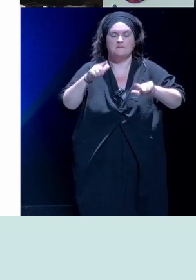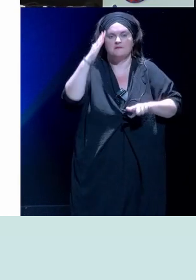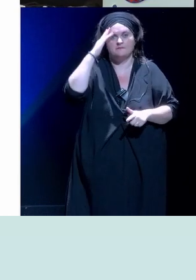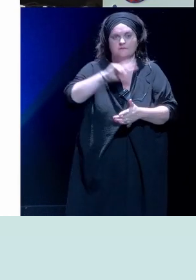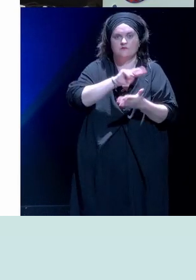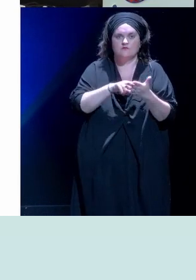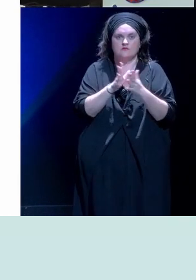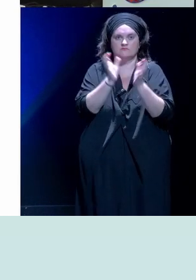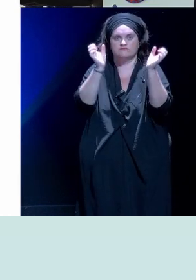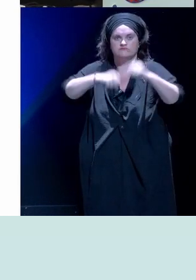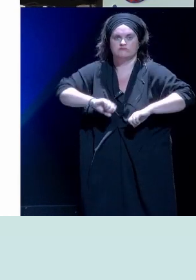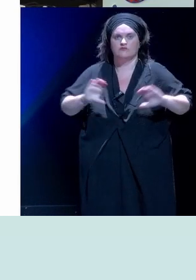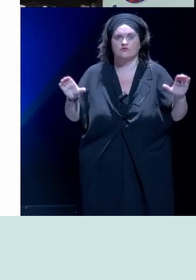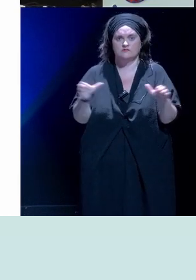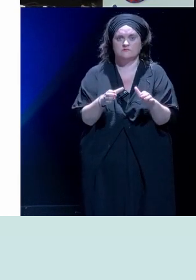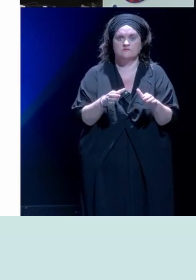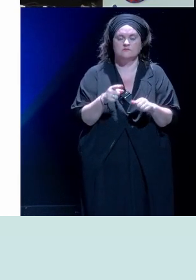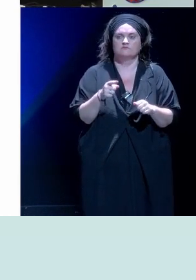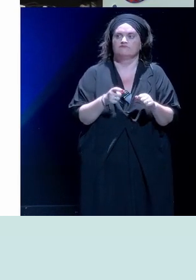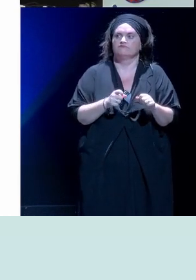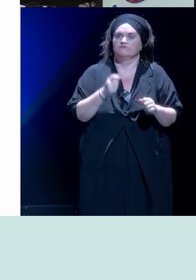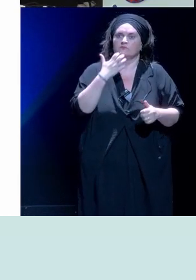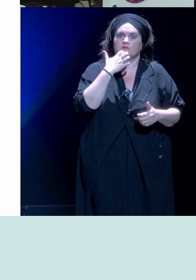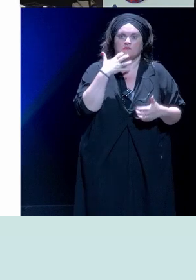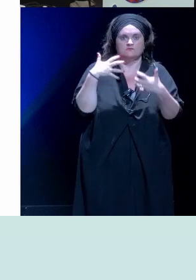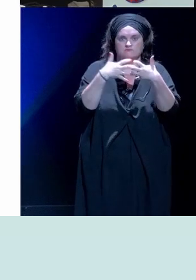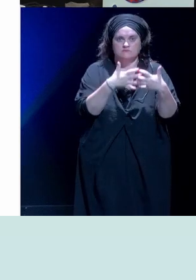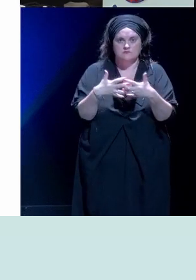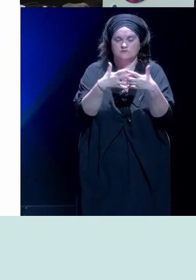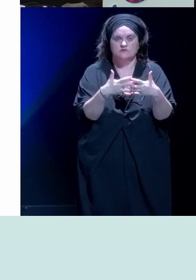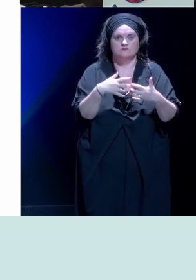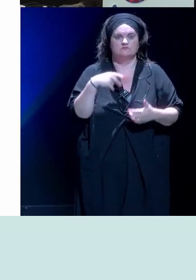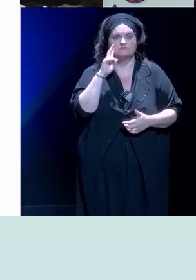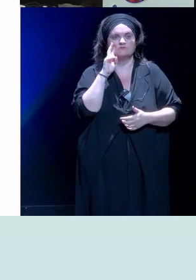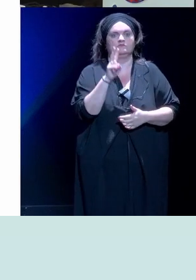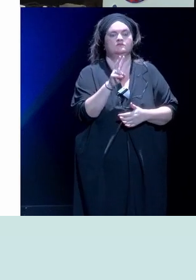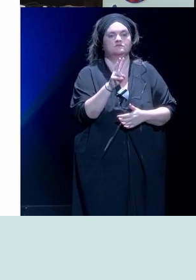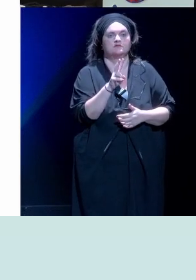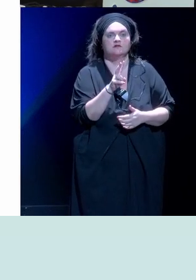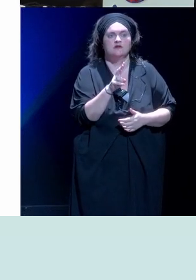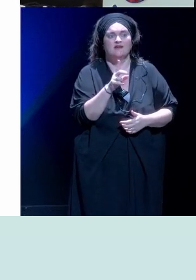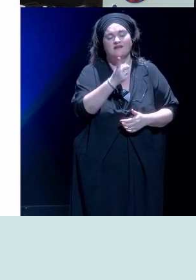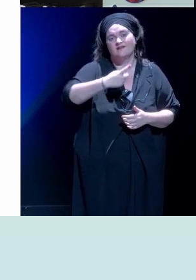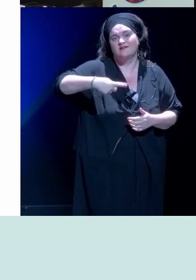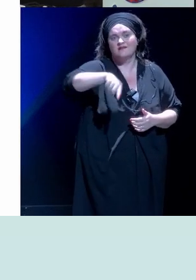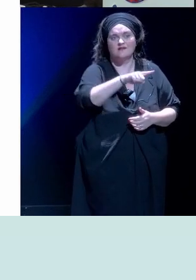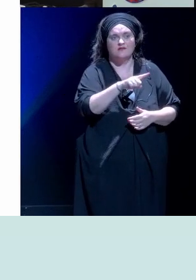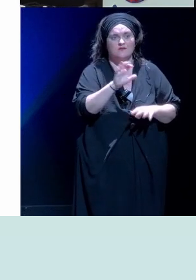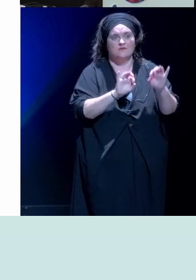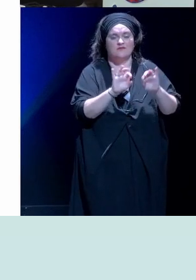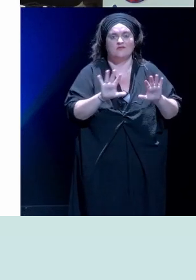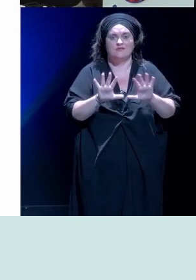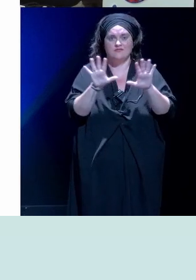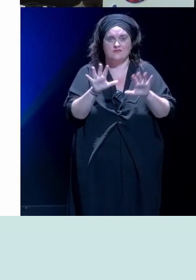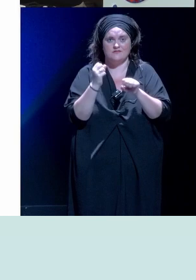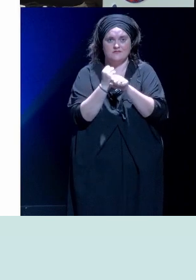estos convenios colectivos. Pero si vamos a Estados Unidos, por ejemplo, observaremos que solamente el 10% de los